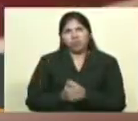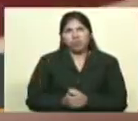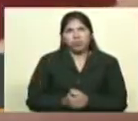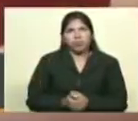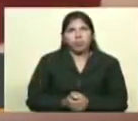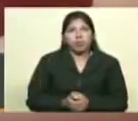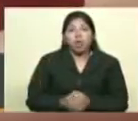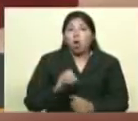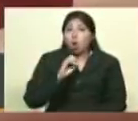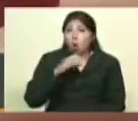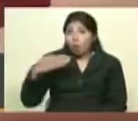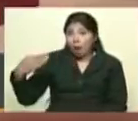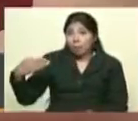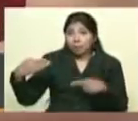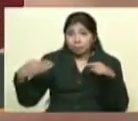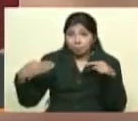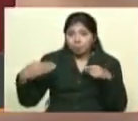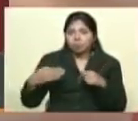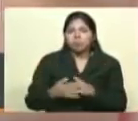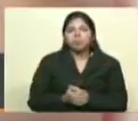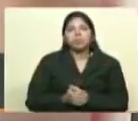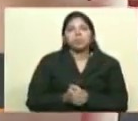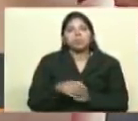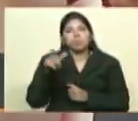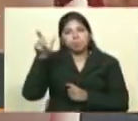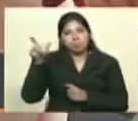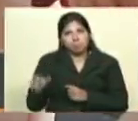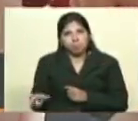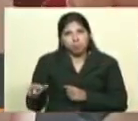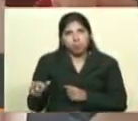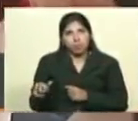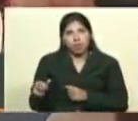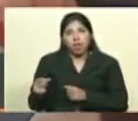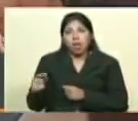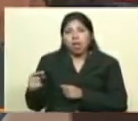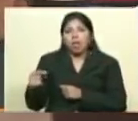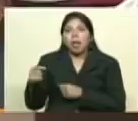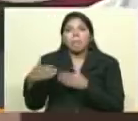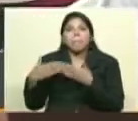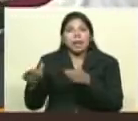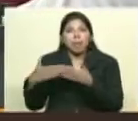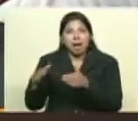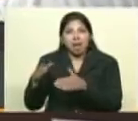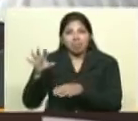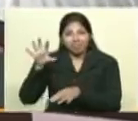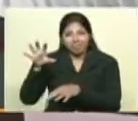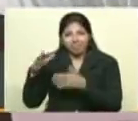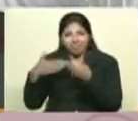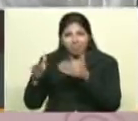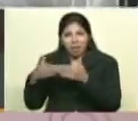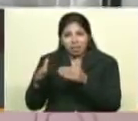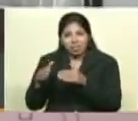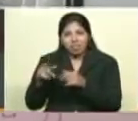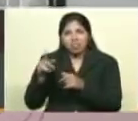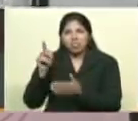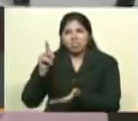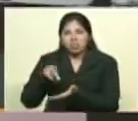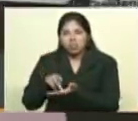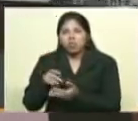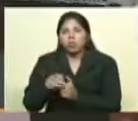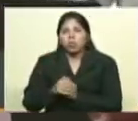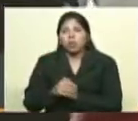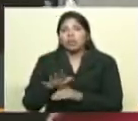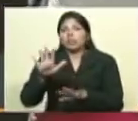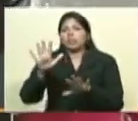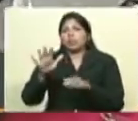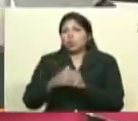Y Obama tuvo que declarar días después en Panamá que era un error,